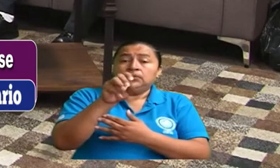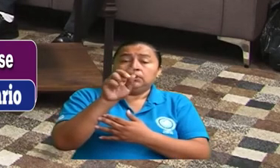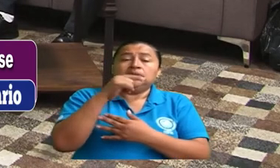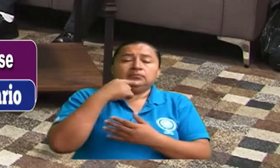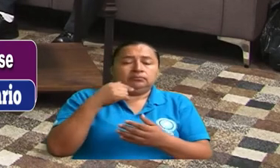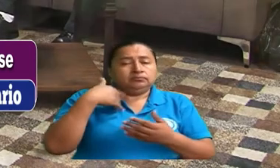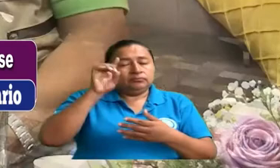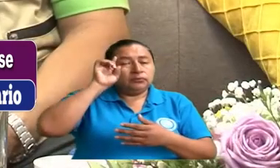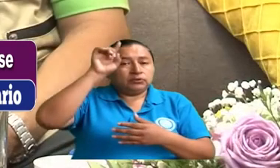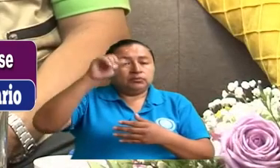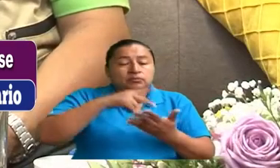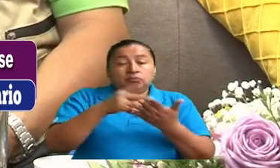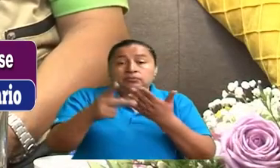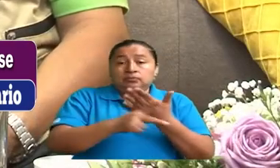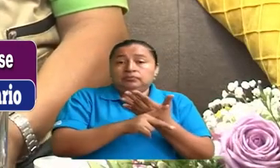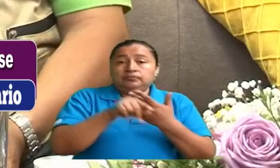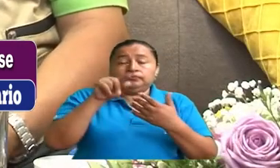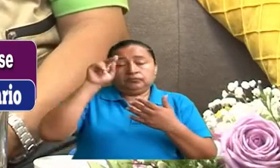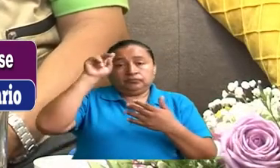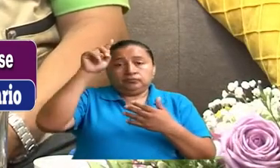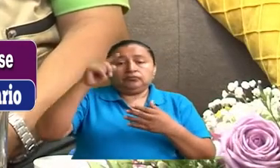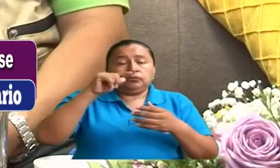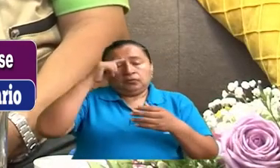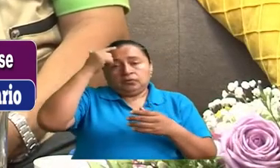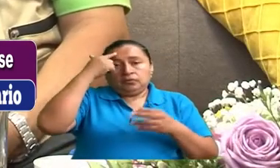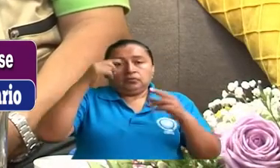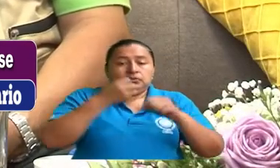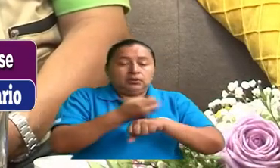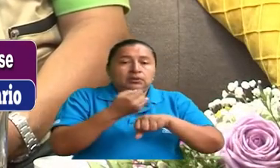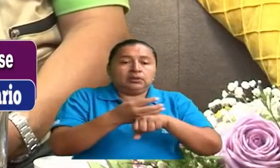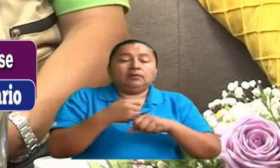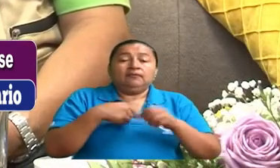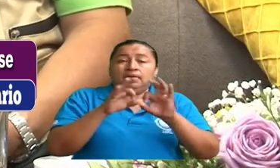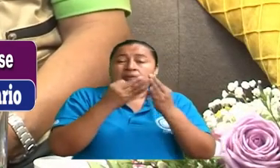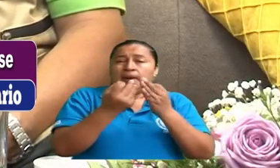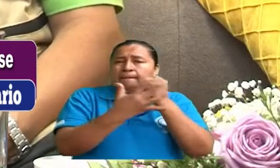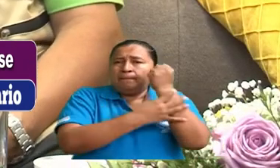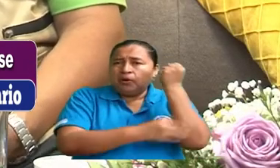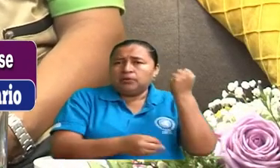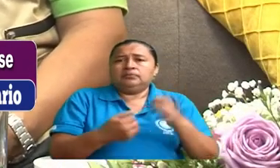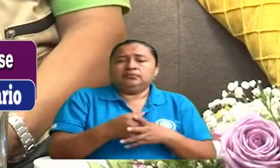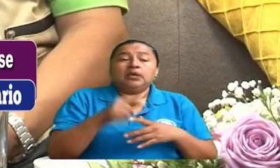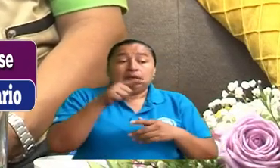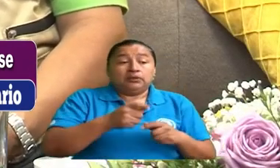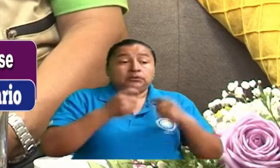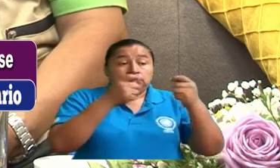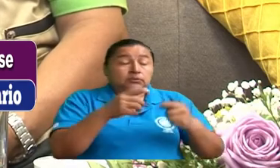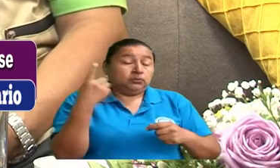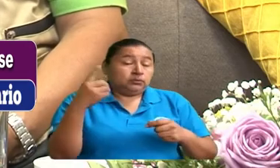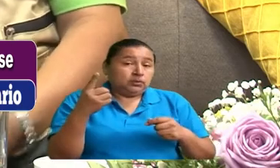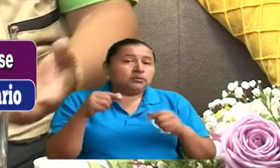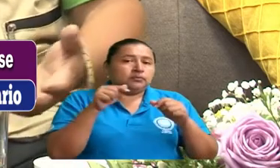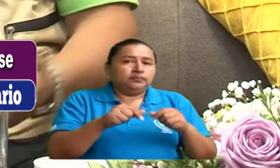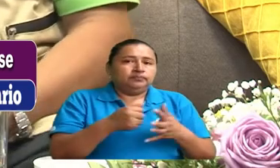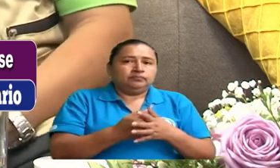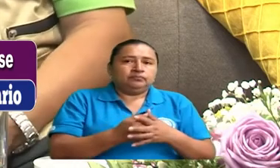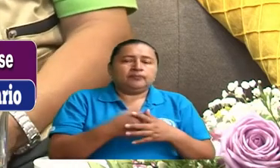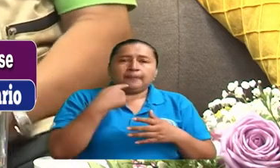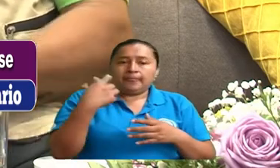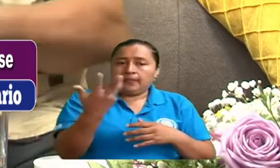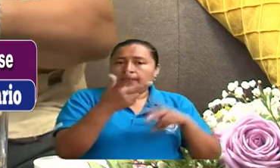gobierno municipal, que es muy importante para las familias más pobres de este país, y que eso es restitución de derechos, ¿verdad?